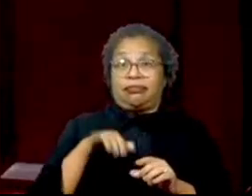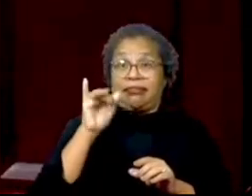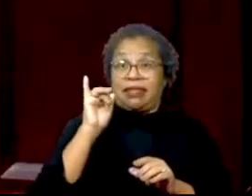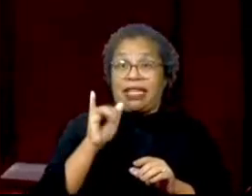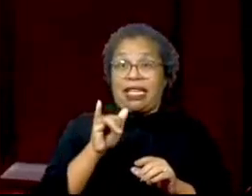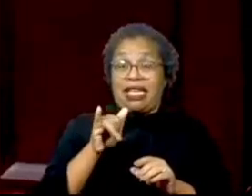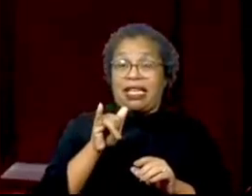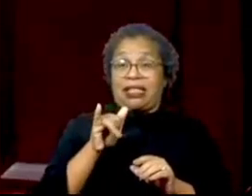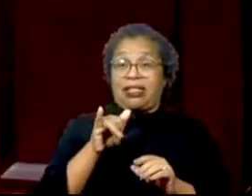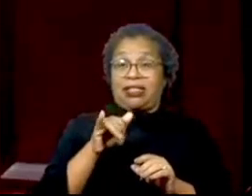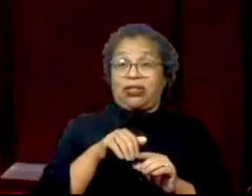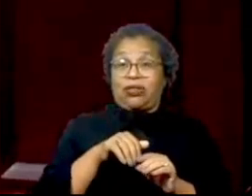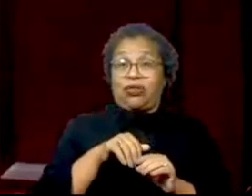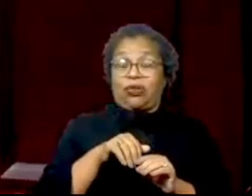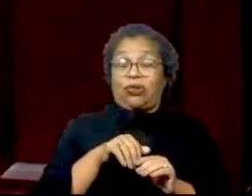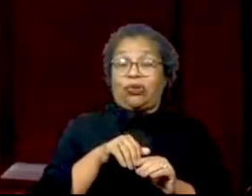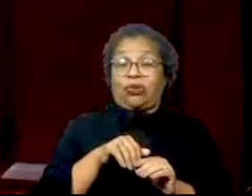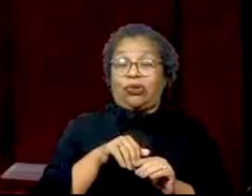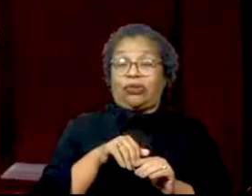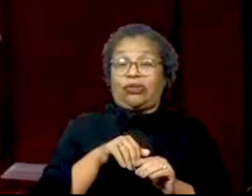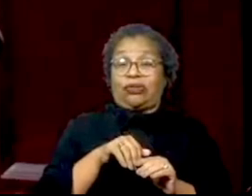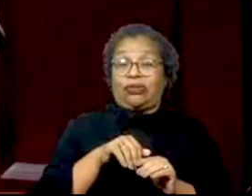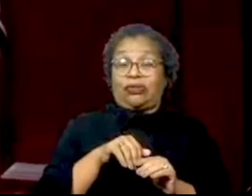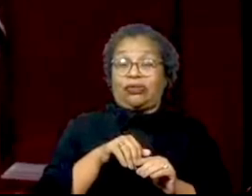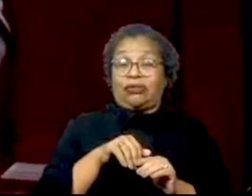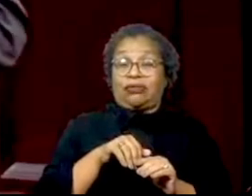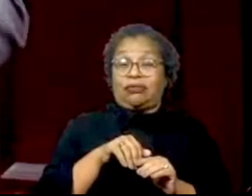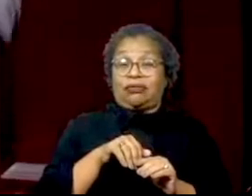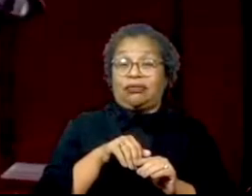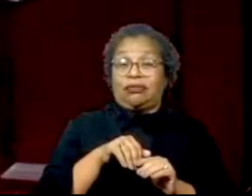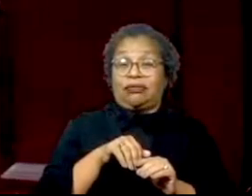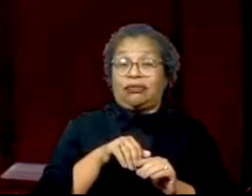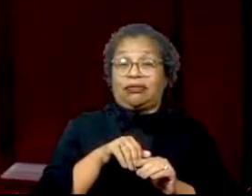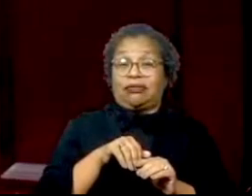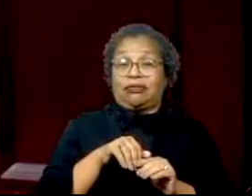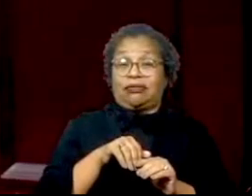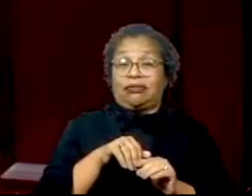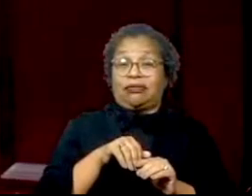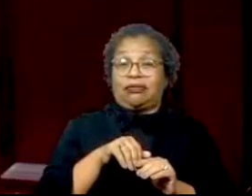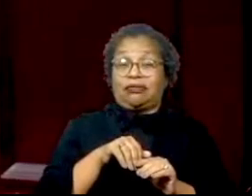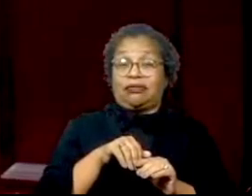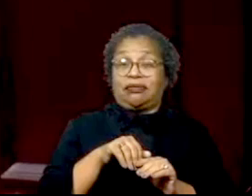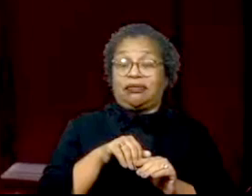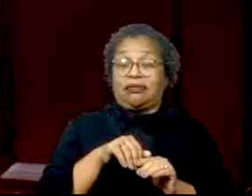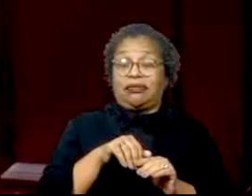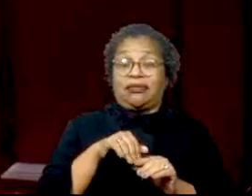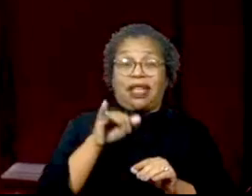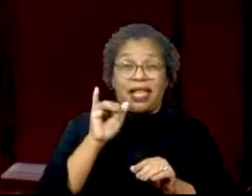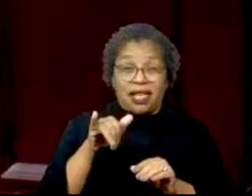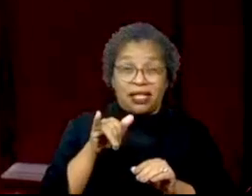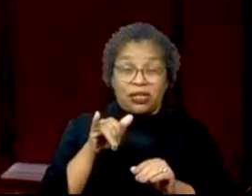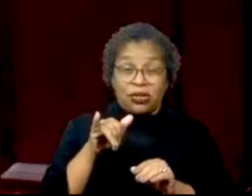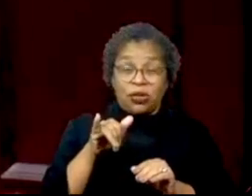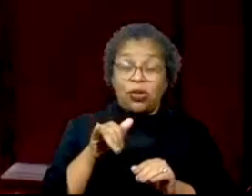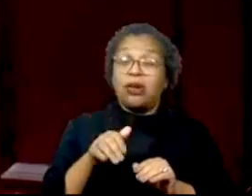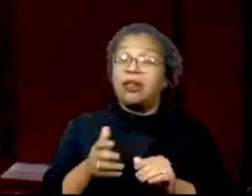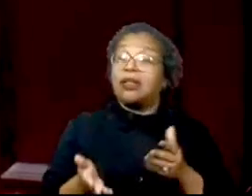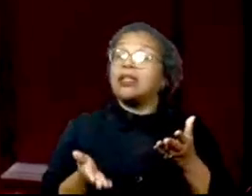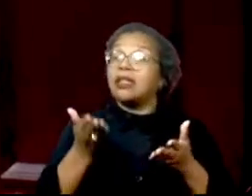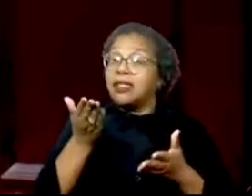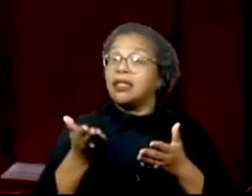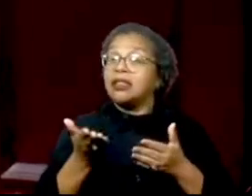punto, y sé que pudiesen haber soluciones para el